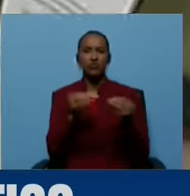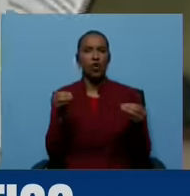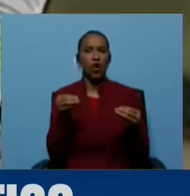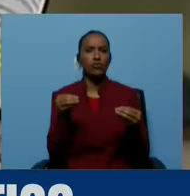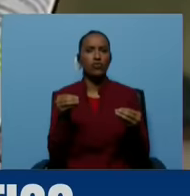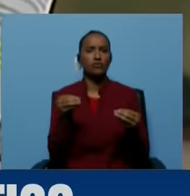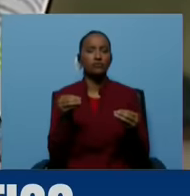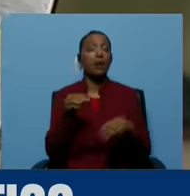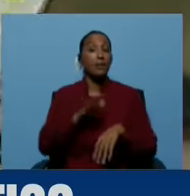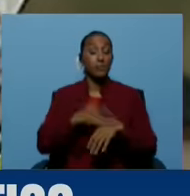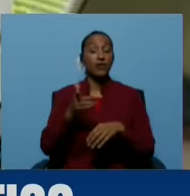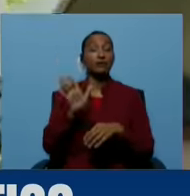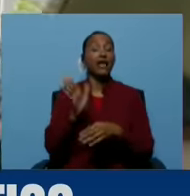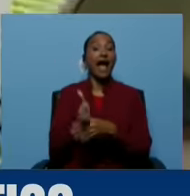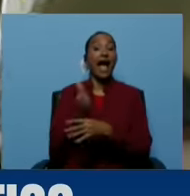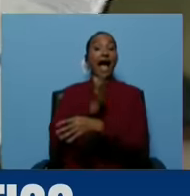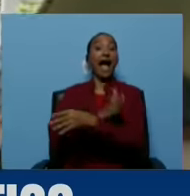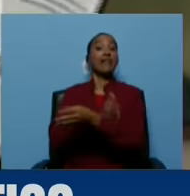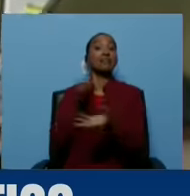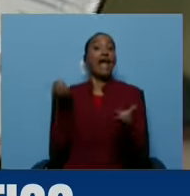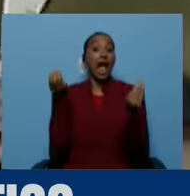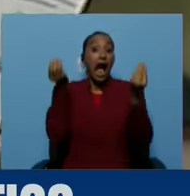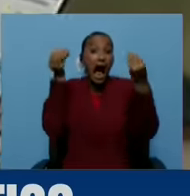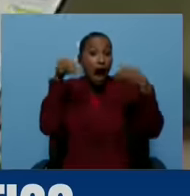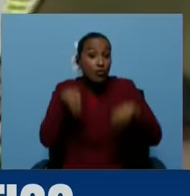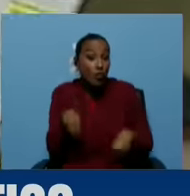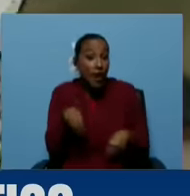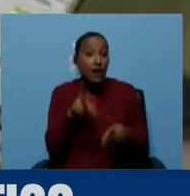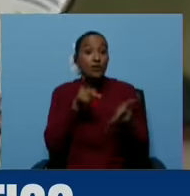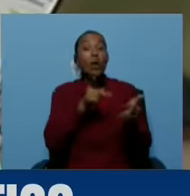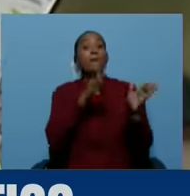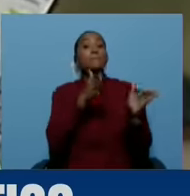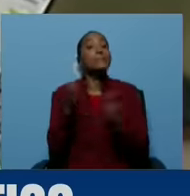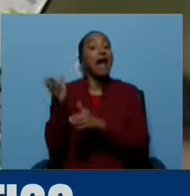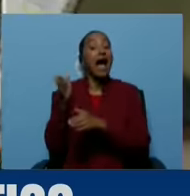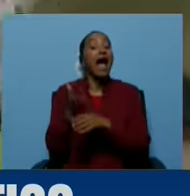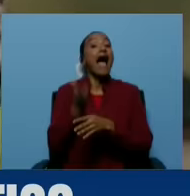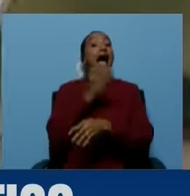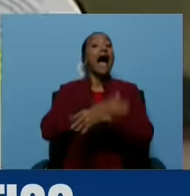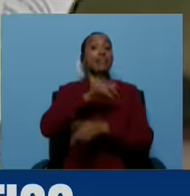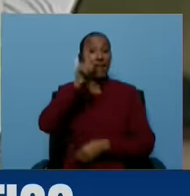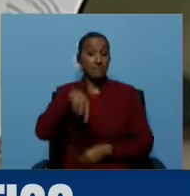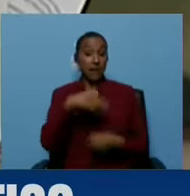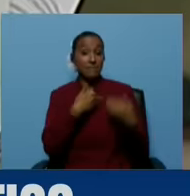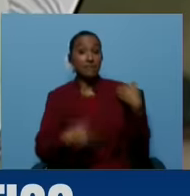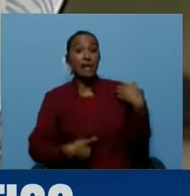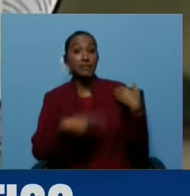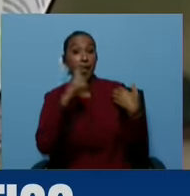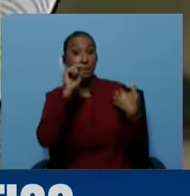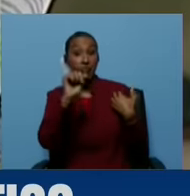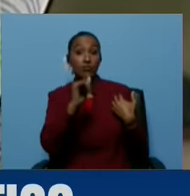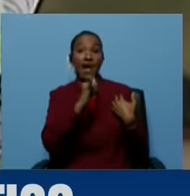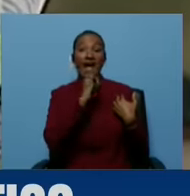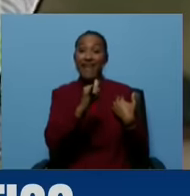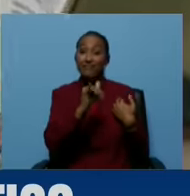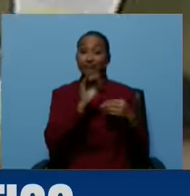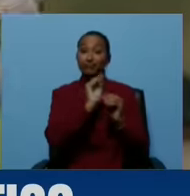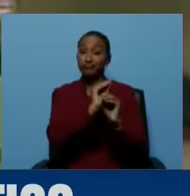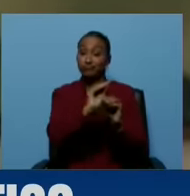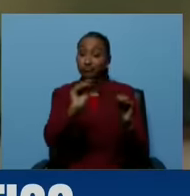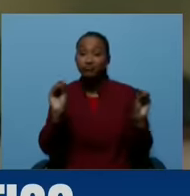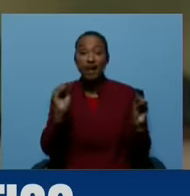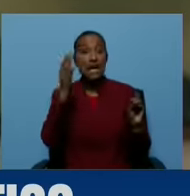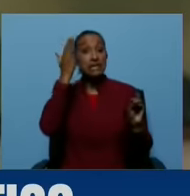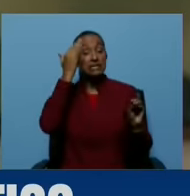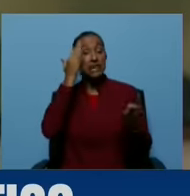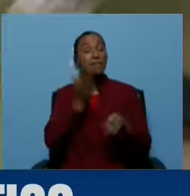Porque ese era el plan, como bien ha sido denunciado por el presidente Nicolás Maduro, detener el proceso de transmisión,